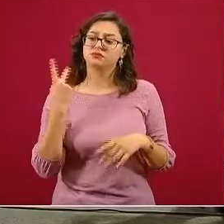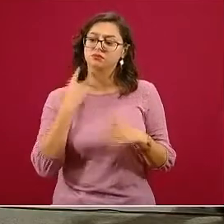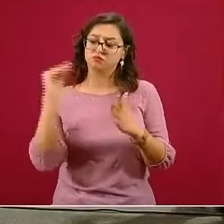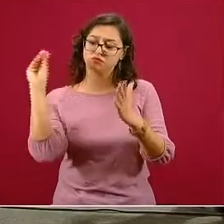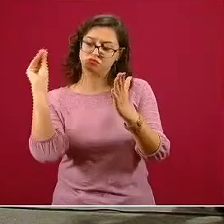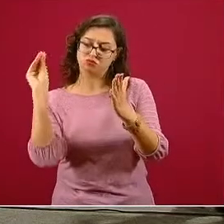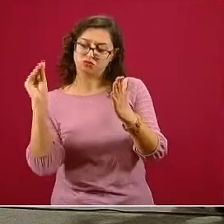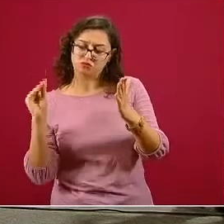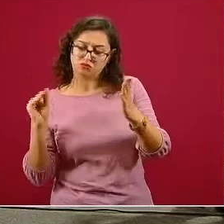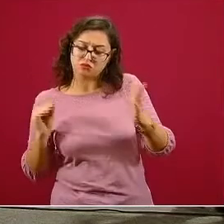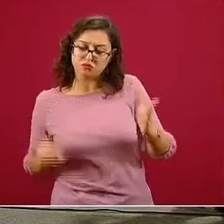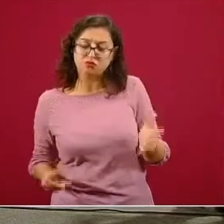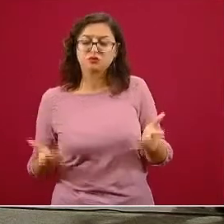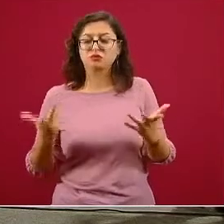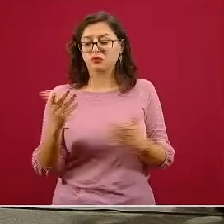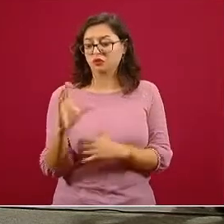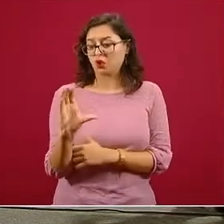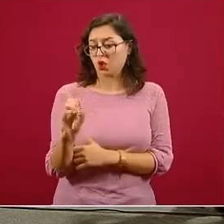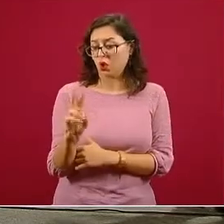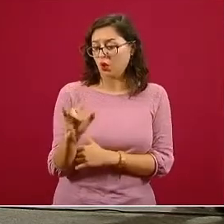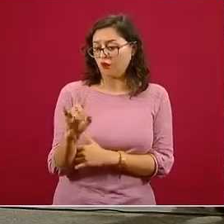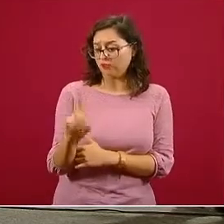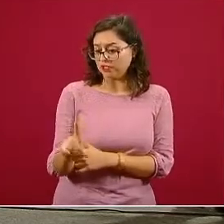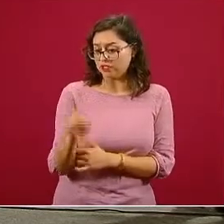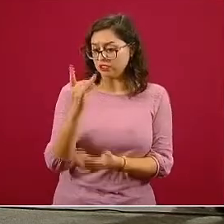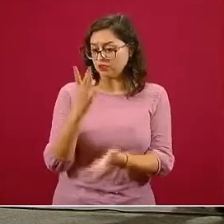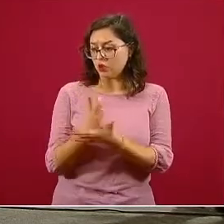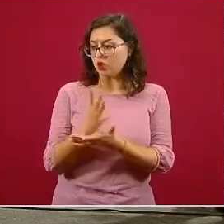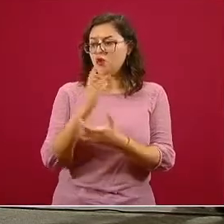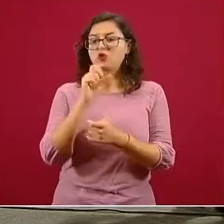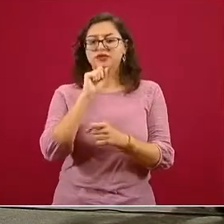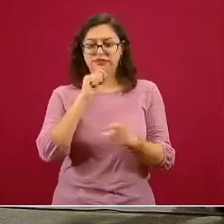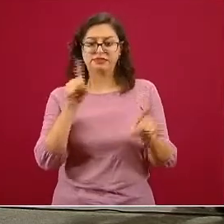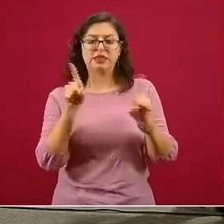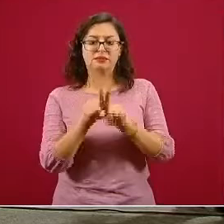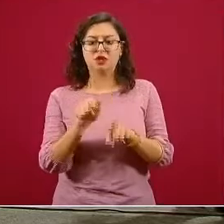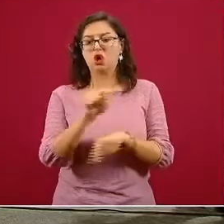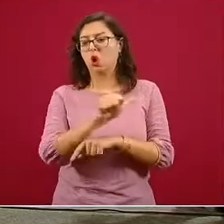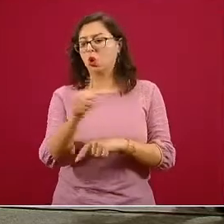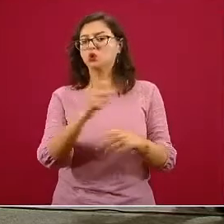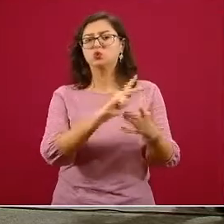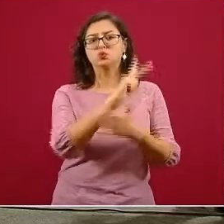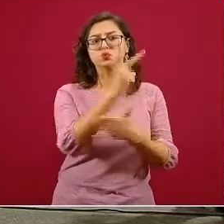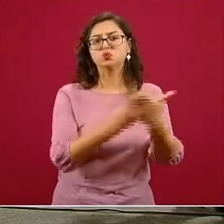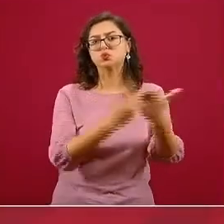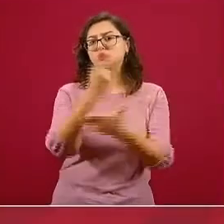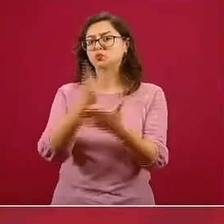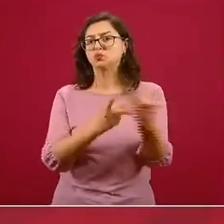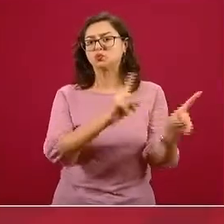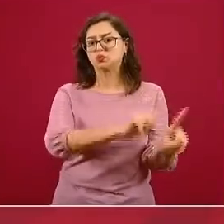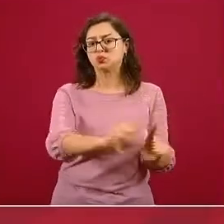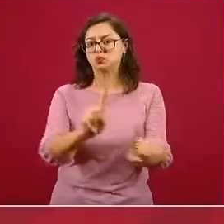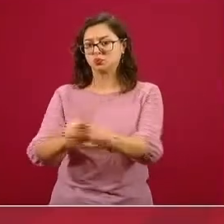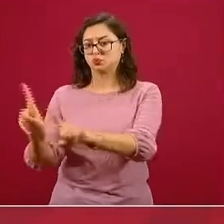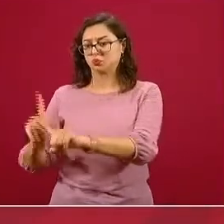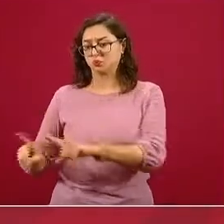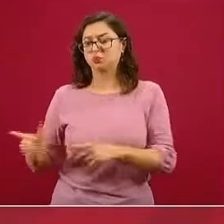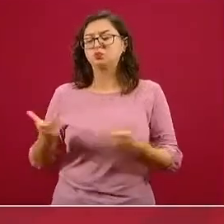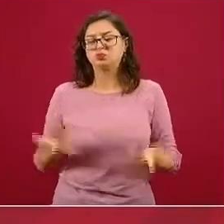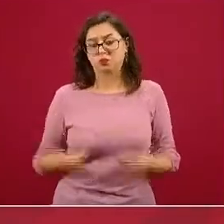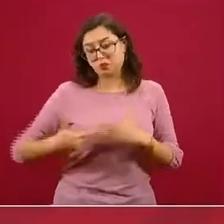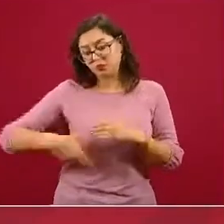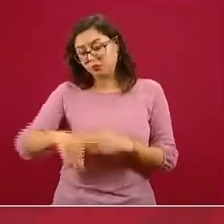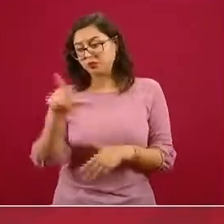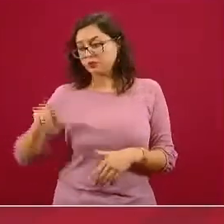públicas que tienen que ver no solamente con el COVID, sino con los distintos planes que tenemos en el actual